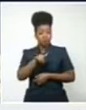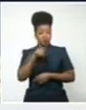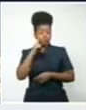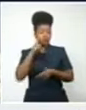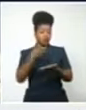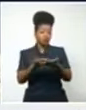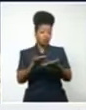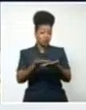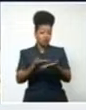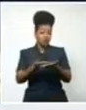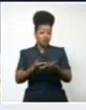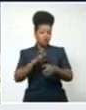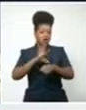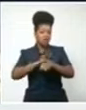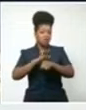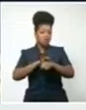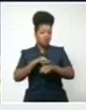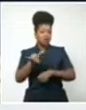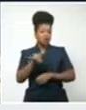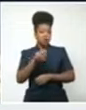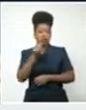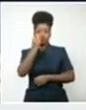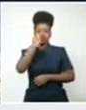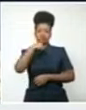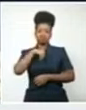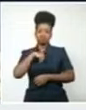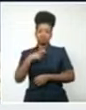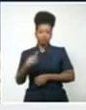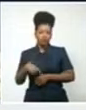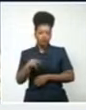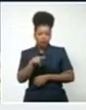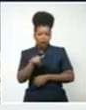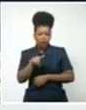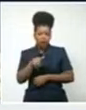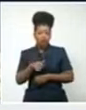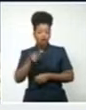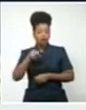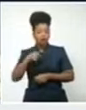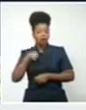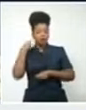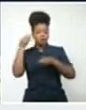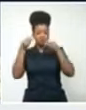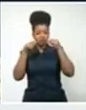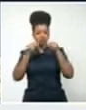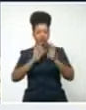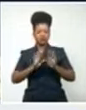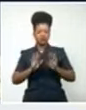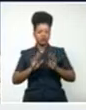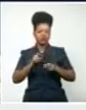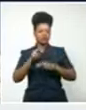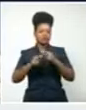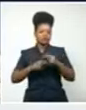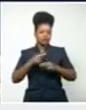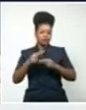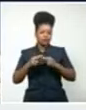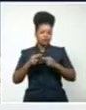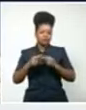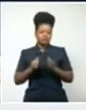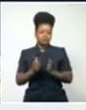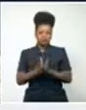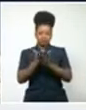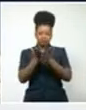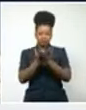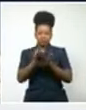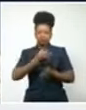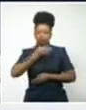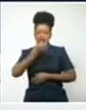de una enfermedad de transmisión digestiva también. Ahora creo que recientemente ha salido un artículo de su presencia en